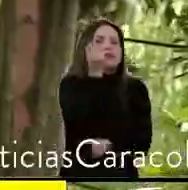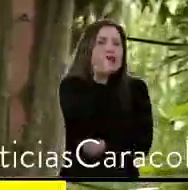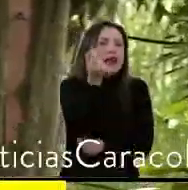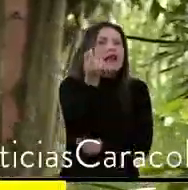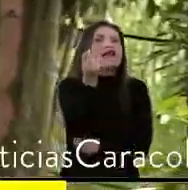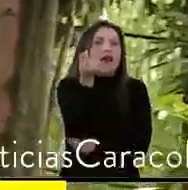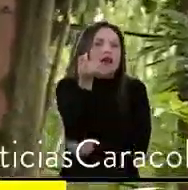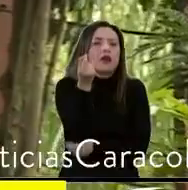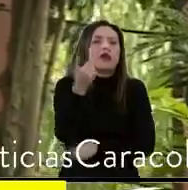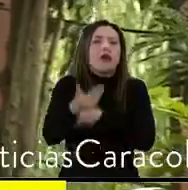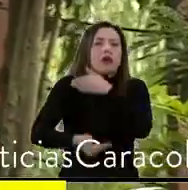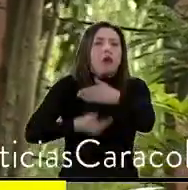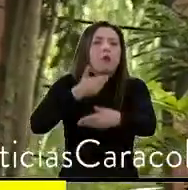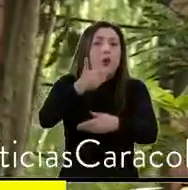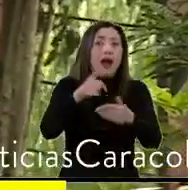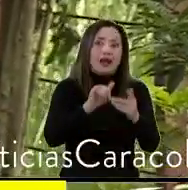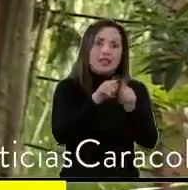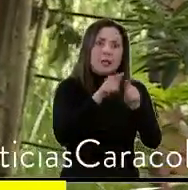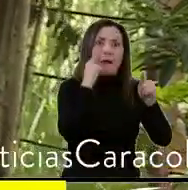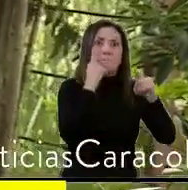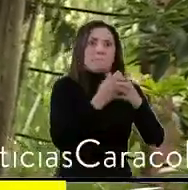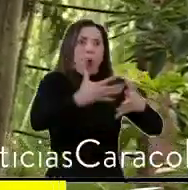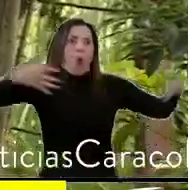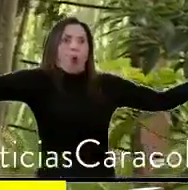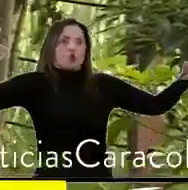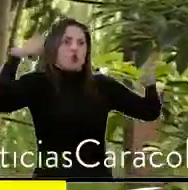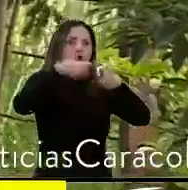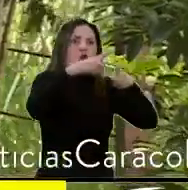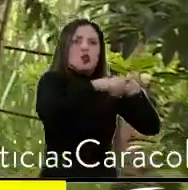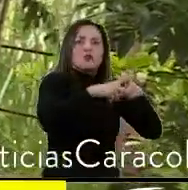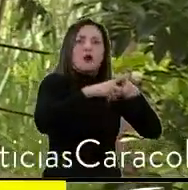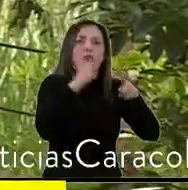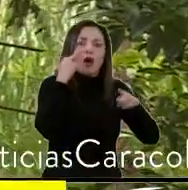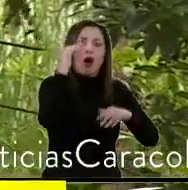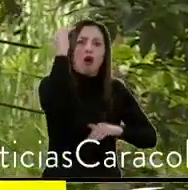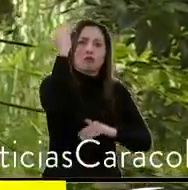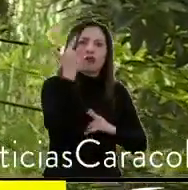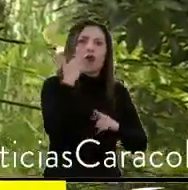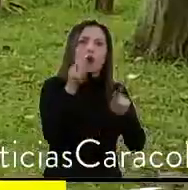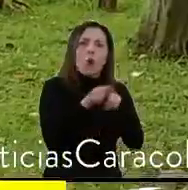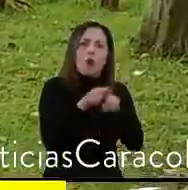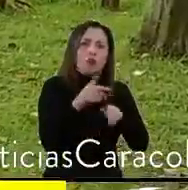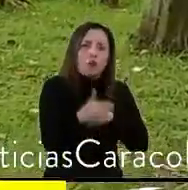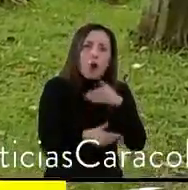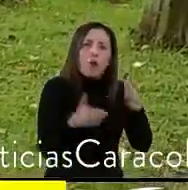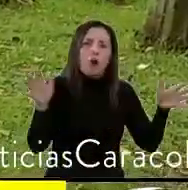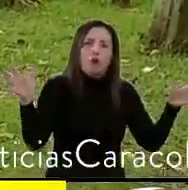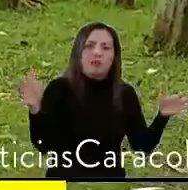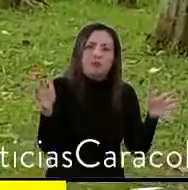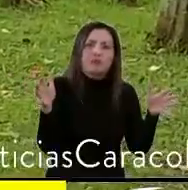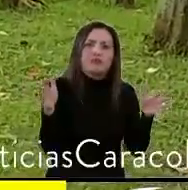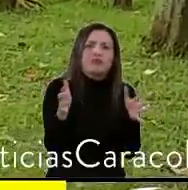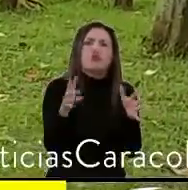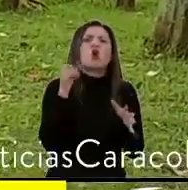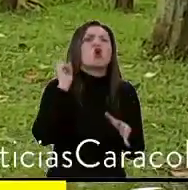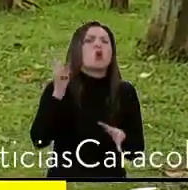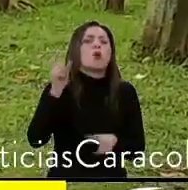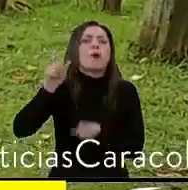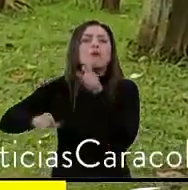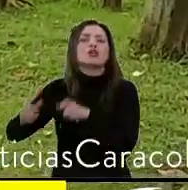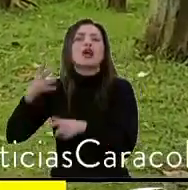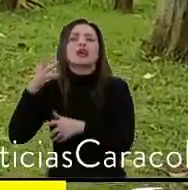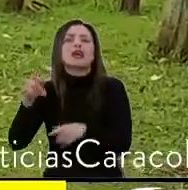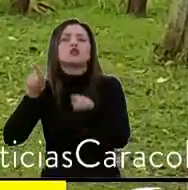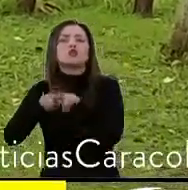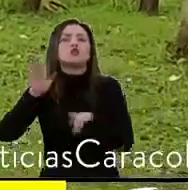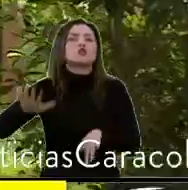creciendo vertiginosamente en los últimos años del planeta Tierra y muchas de ellas están en peligro por acciones antrópicas.